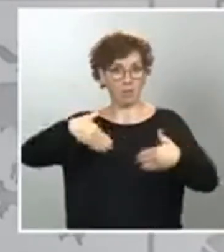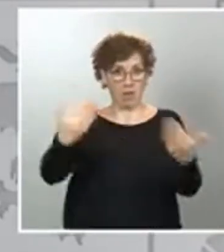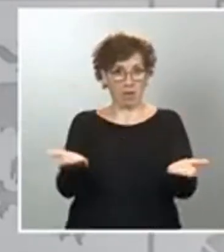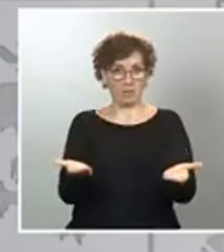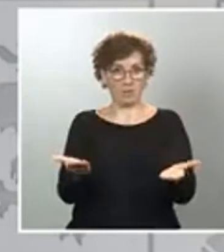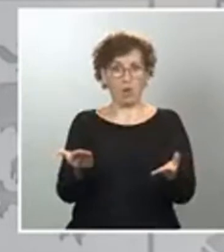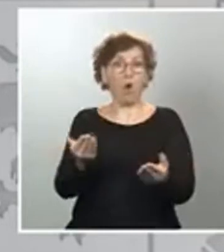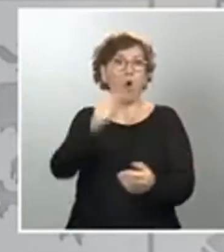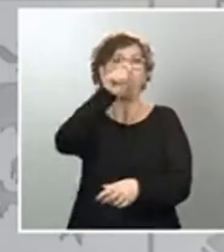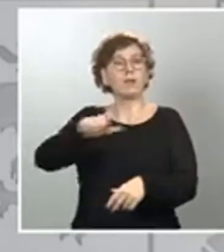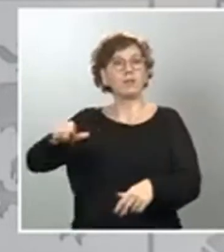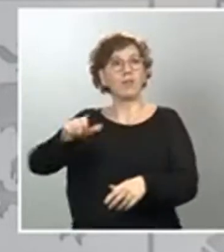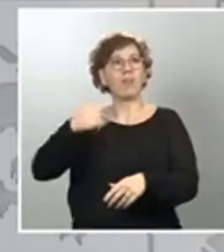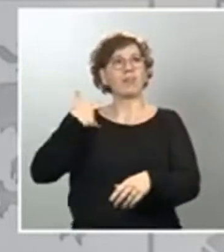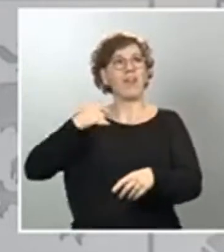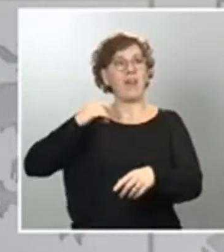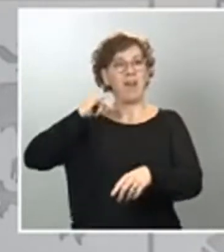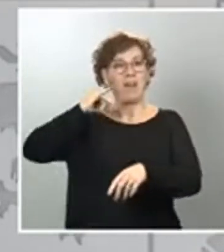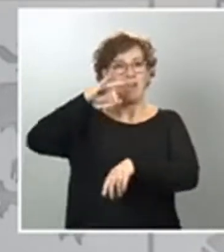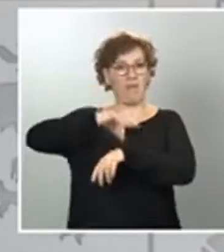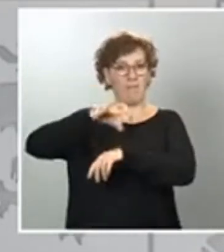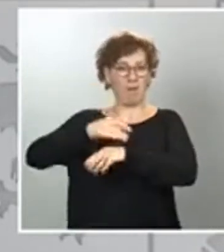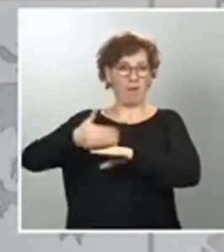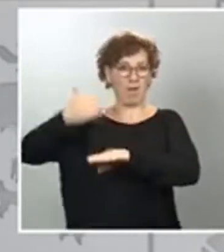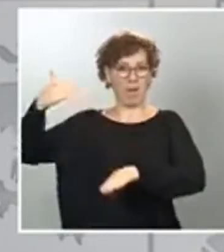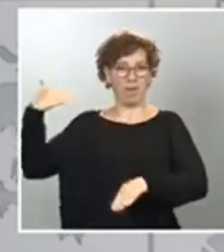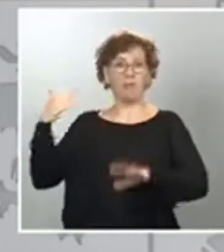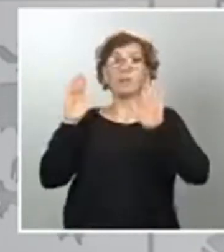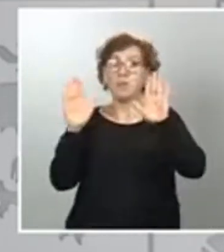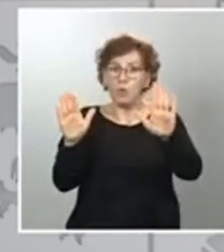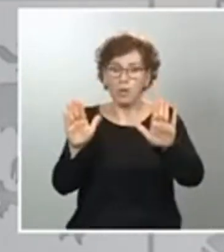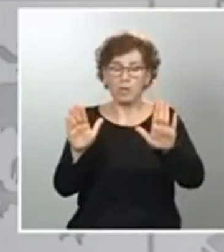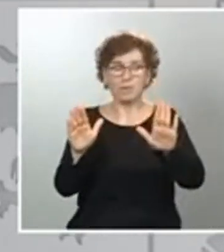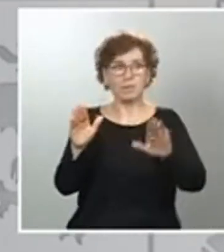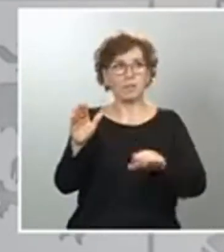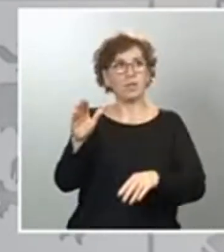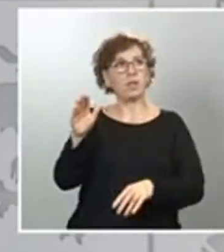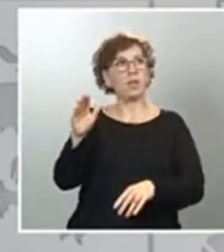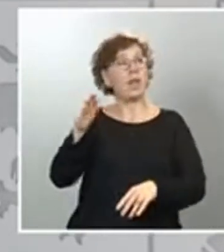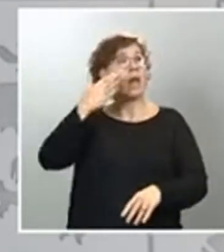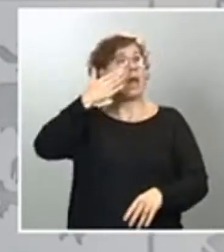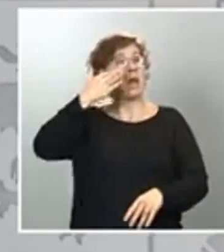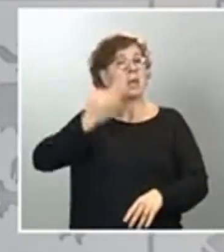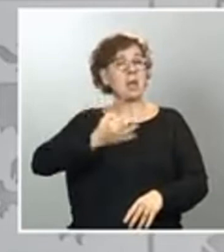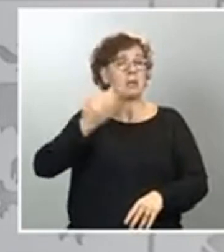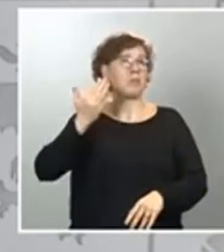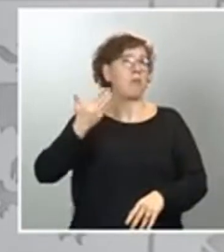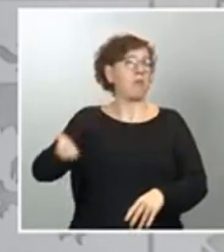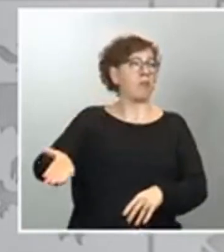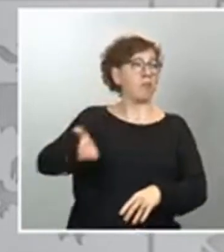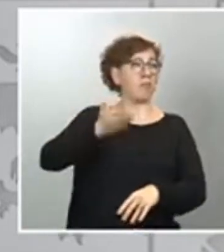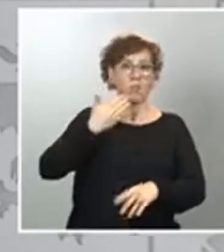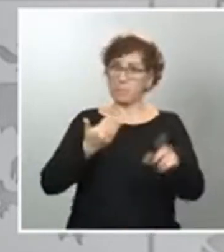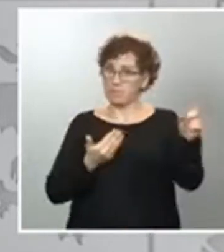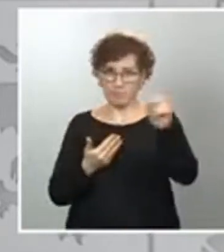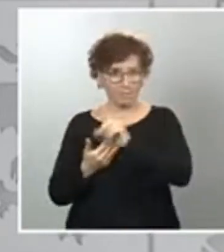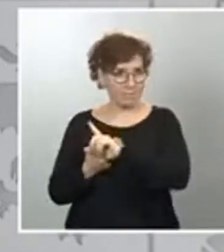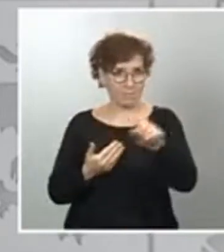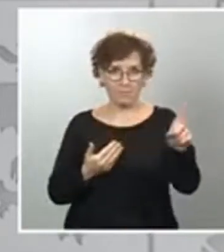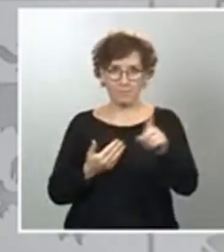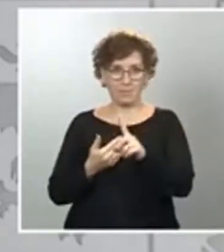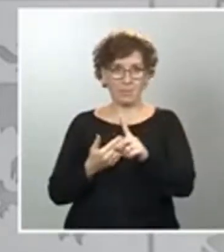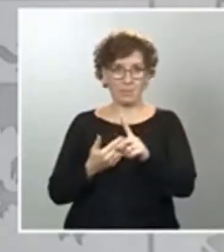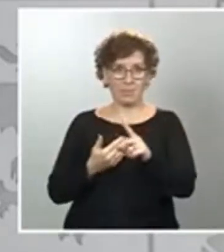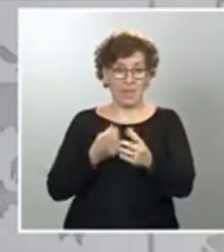patologías. Por tanto, primero, no minusvaloremos el riesgo que tenemos enfrente, el reto tan